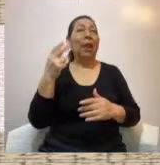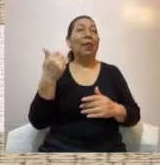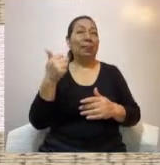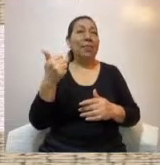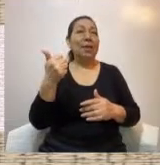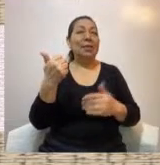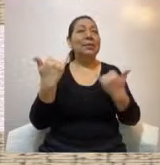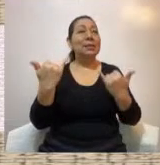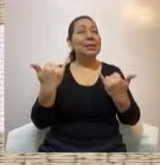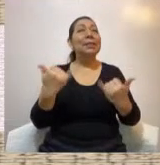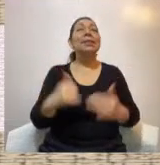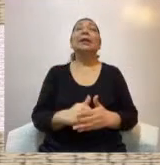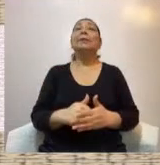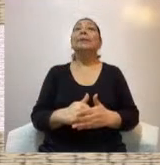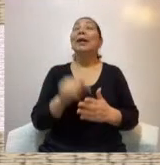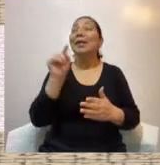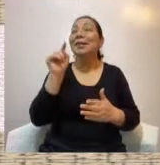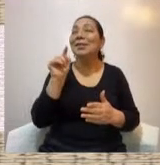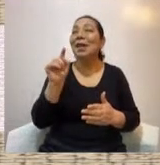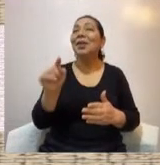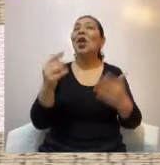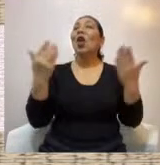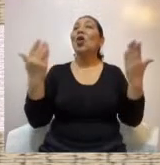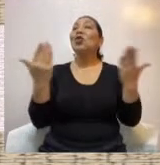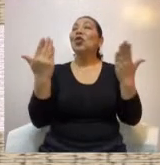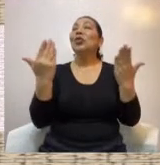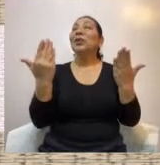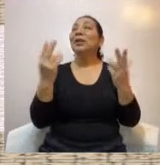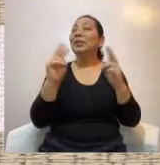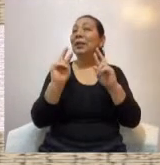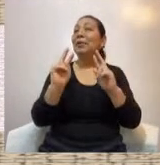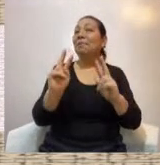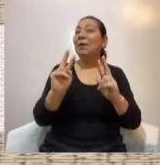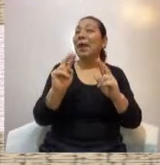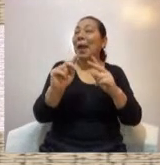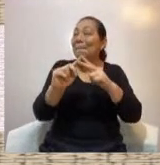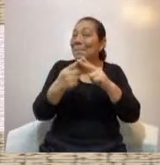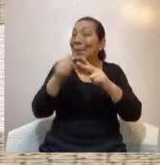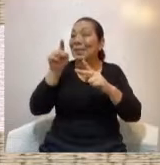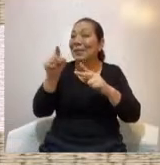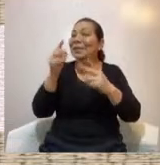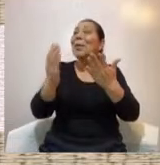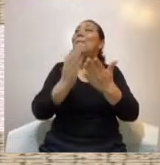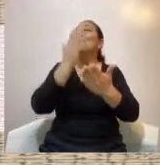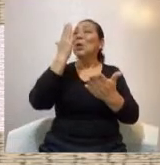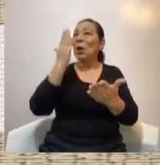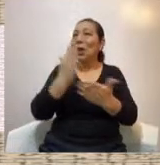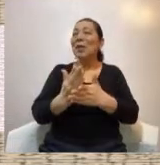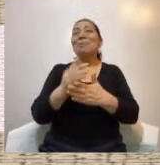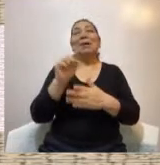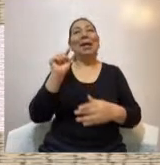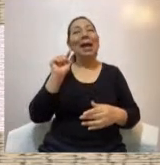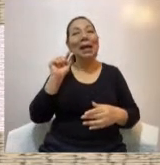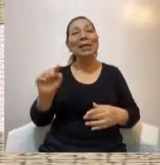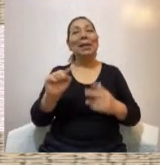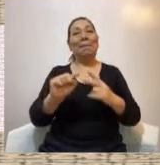001/2010, porque es precisamente allí donde se encuentra la raíz del problema, ¿no?